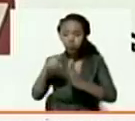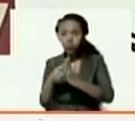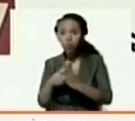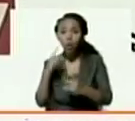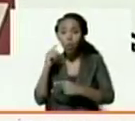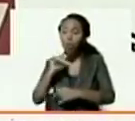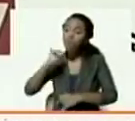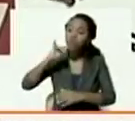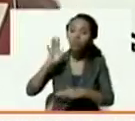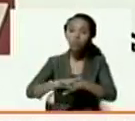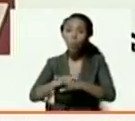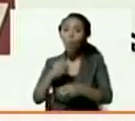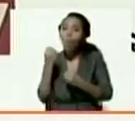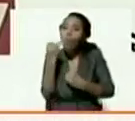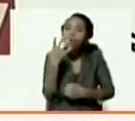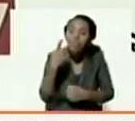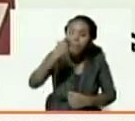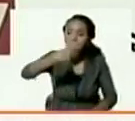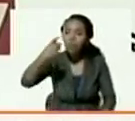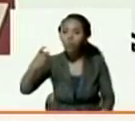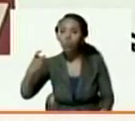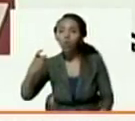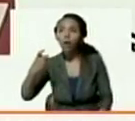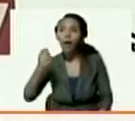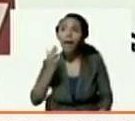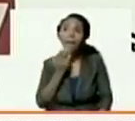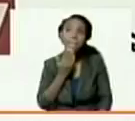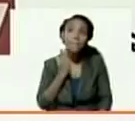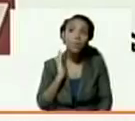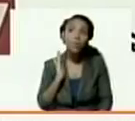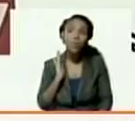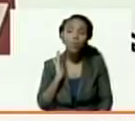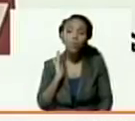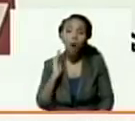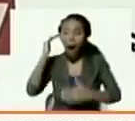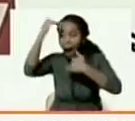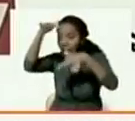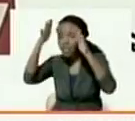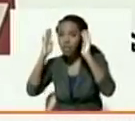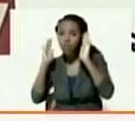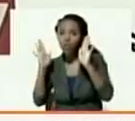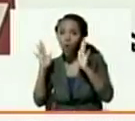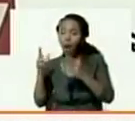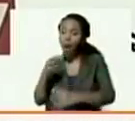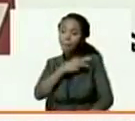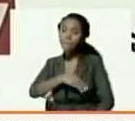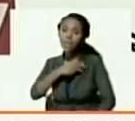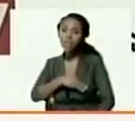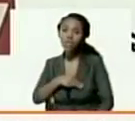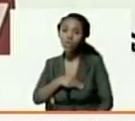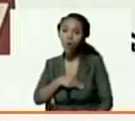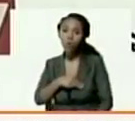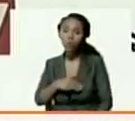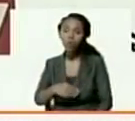reportes, cuántas personas, por ejemplo, son atendidas por la Gran Misión José Gregorio Hernández.